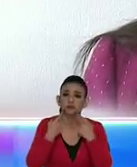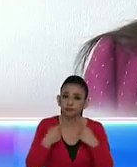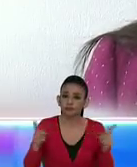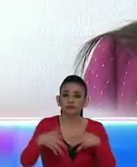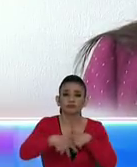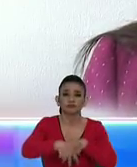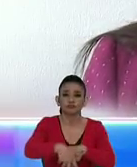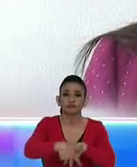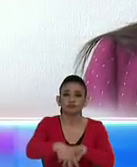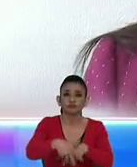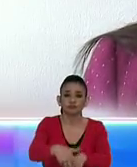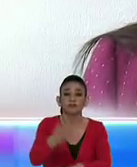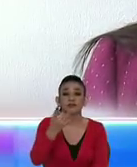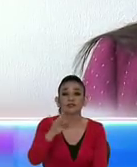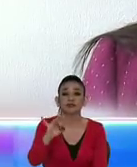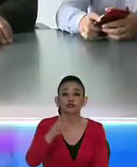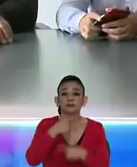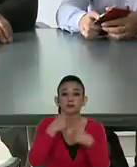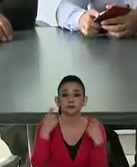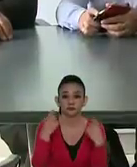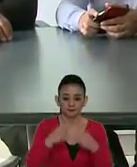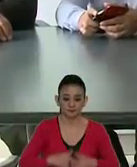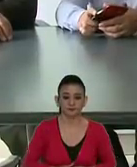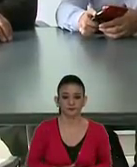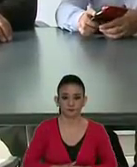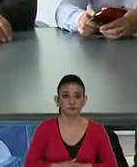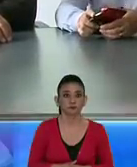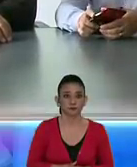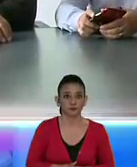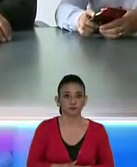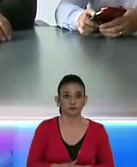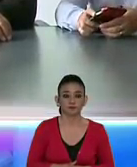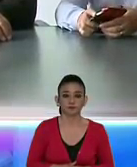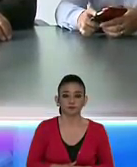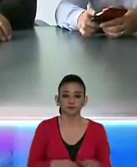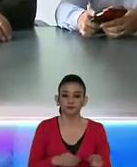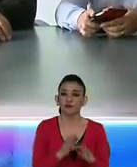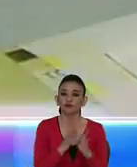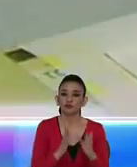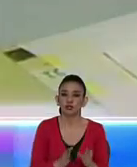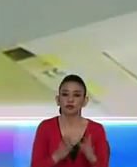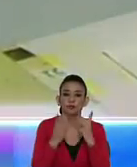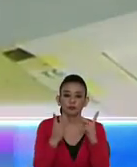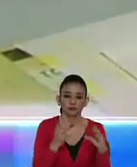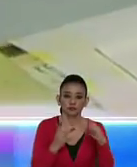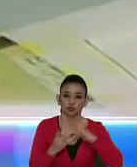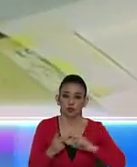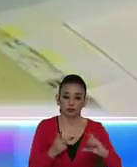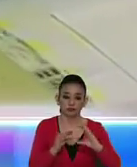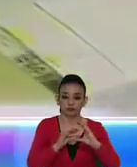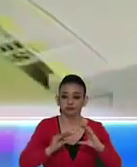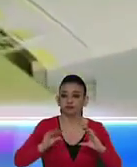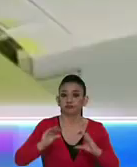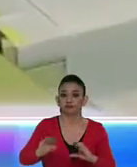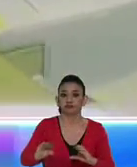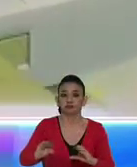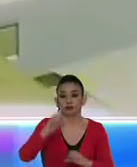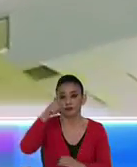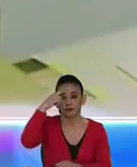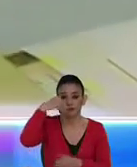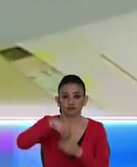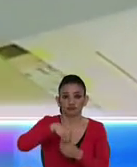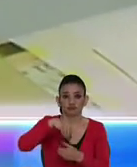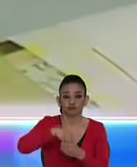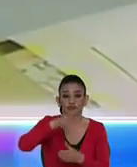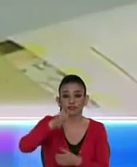movilizaciones el 18 de marzo. Con la contribución de los servidores públicos, el gobierno espera un ahorro de 226 millones